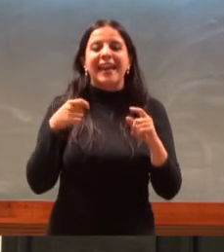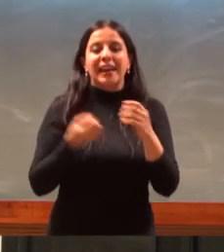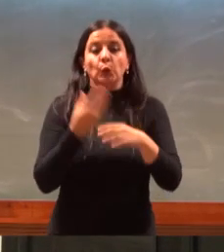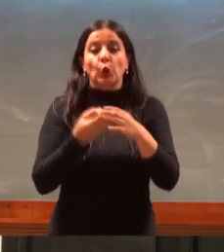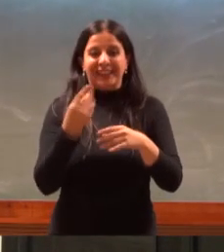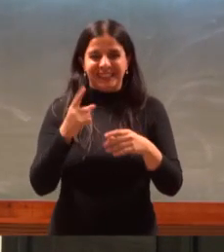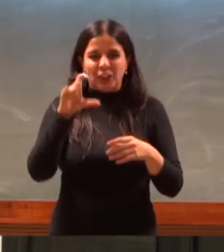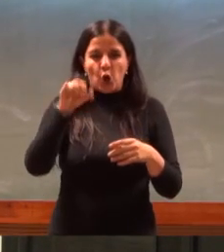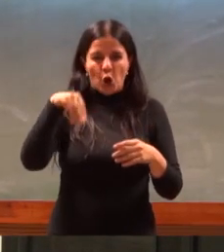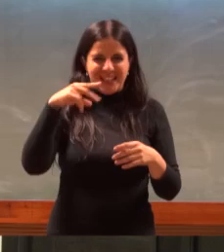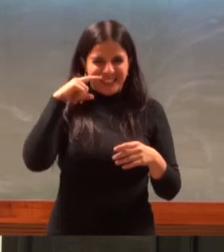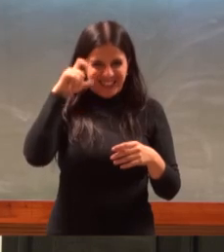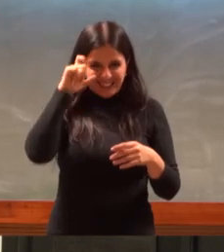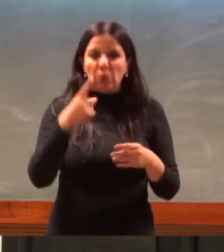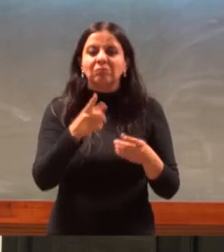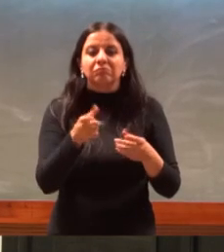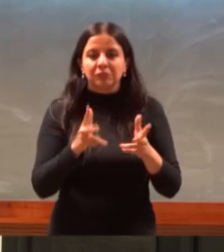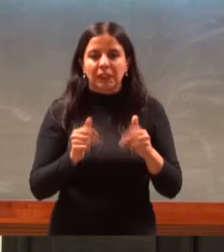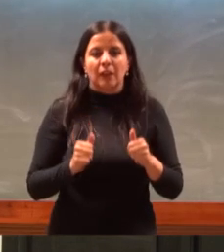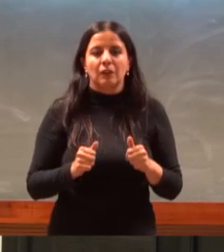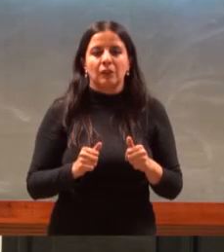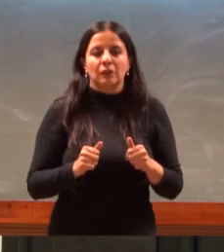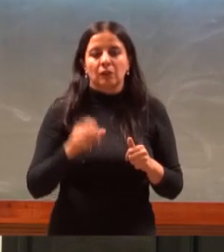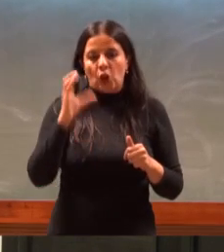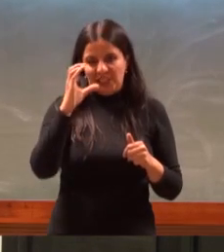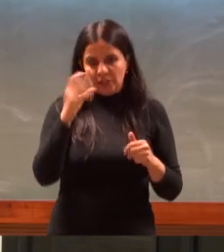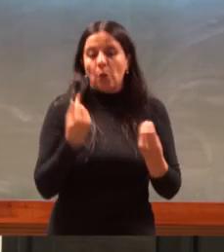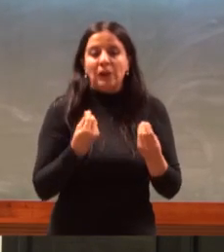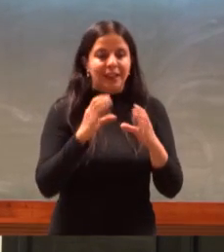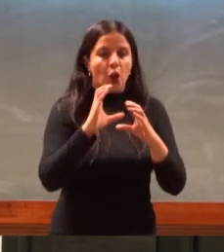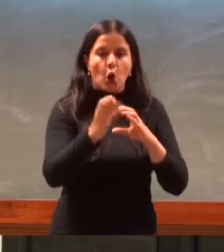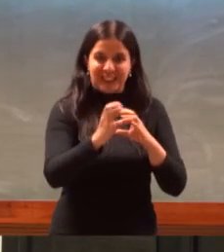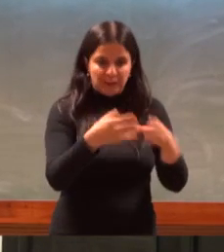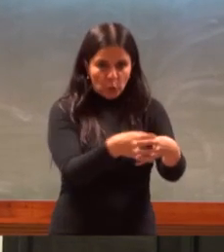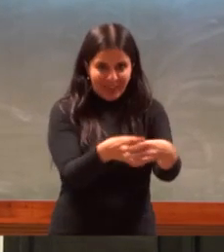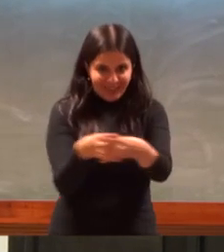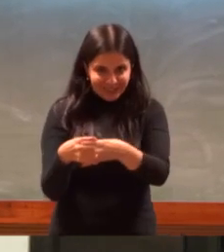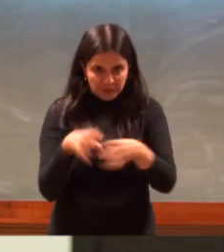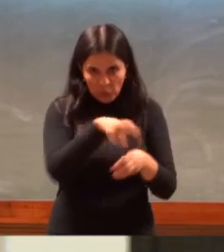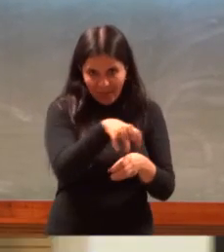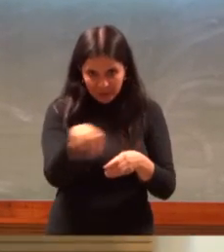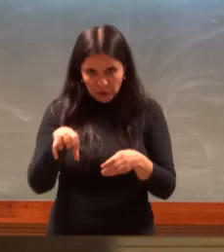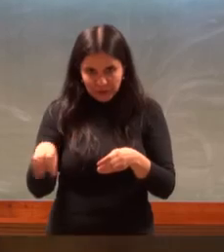unidades ejecutoras de conicet y la facultad comienza Andrés